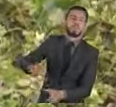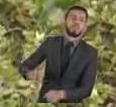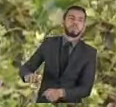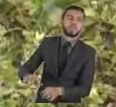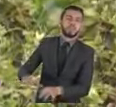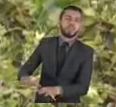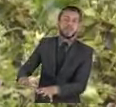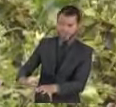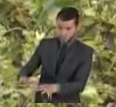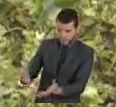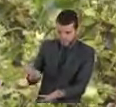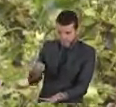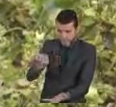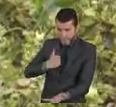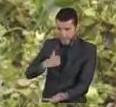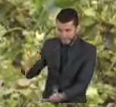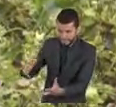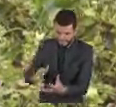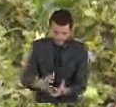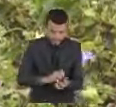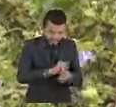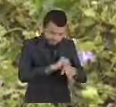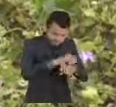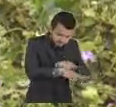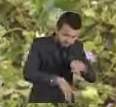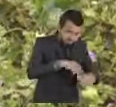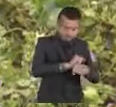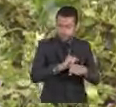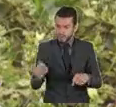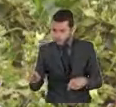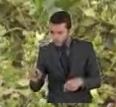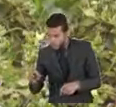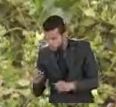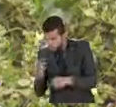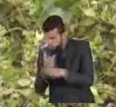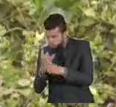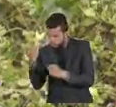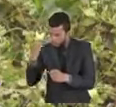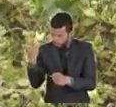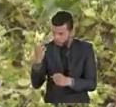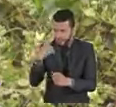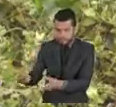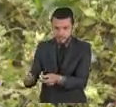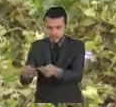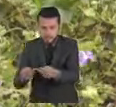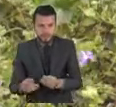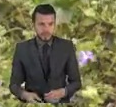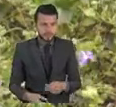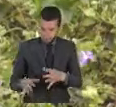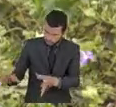no reutilizarla, no reciclar, no reusar, no producir energía.